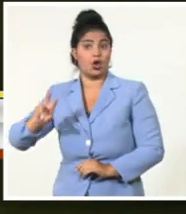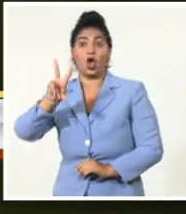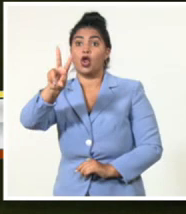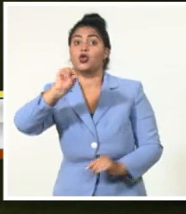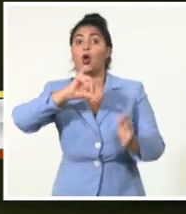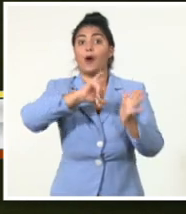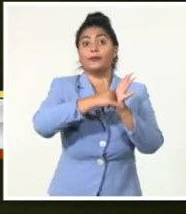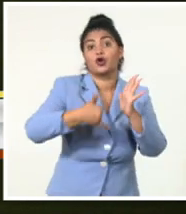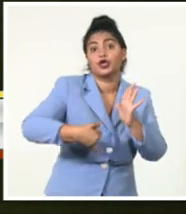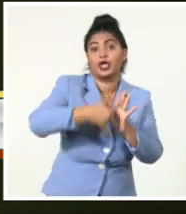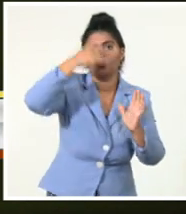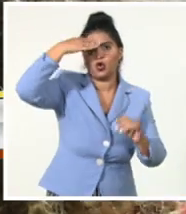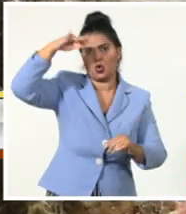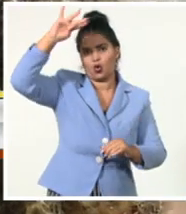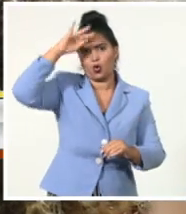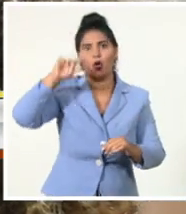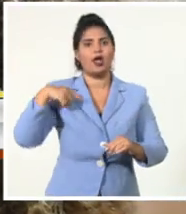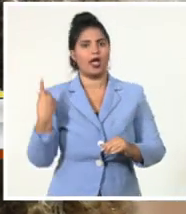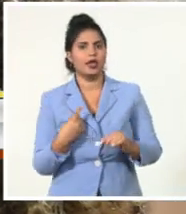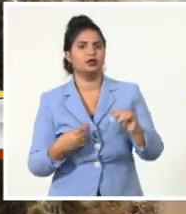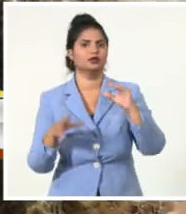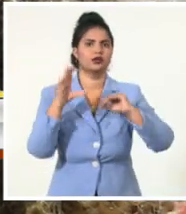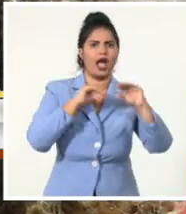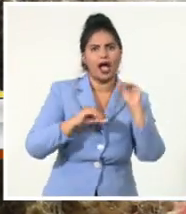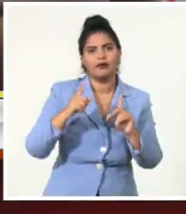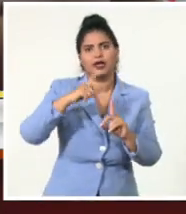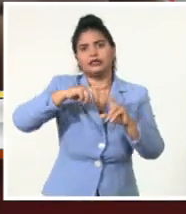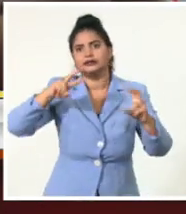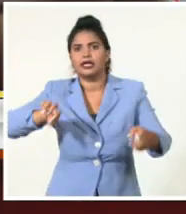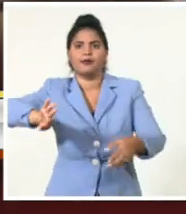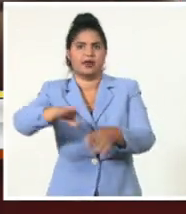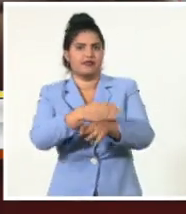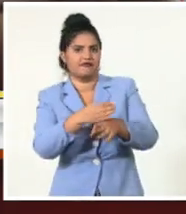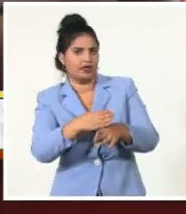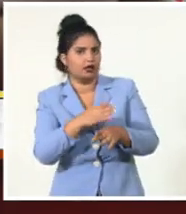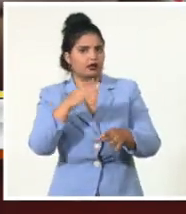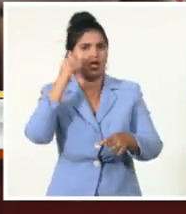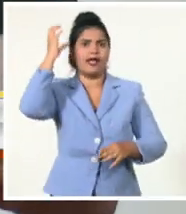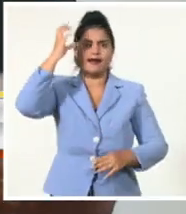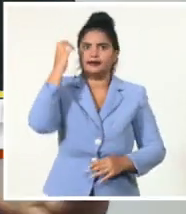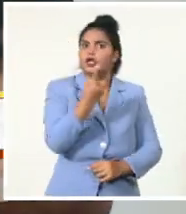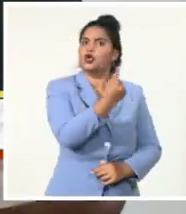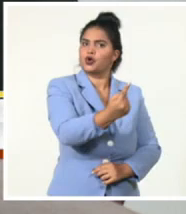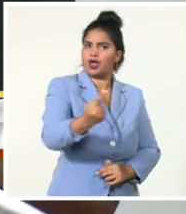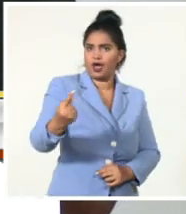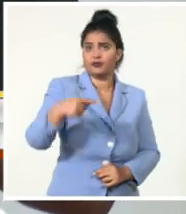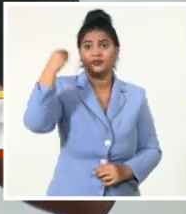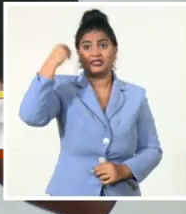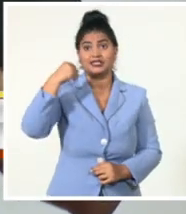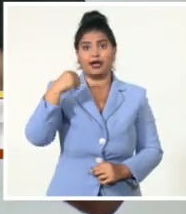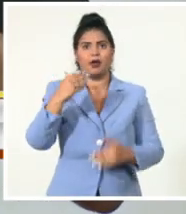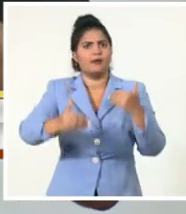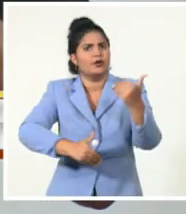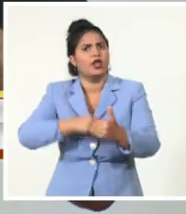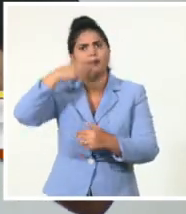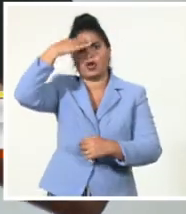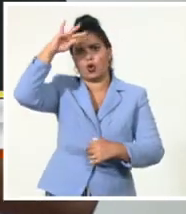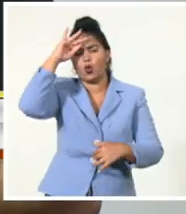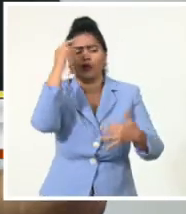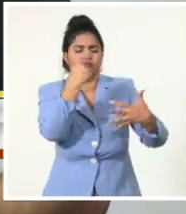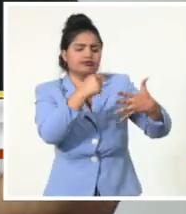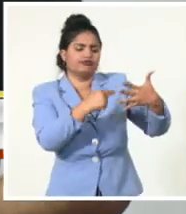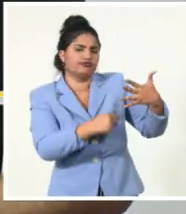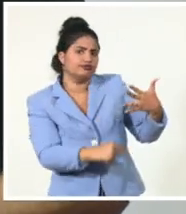de país, de esta nación que se sostiene en medio de las dificultades, porque también les importan sus jóvenes.